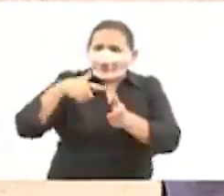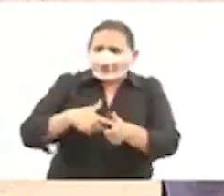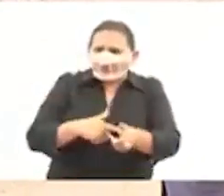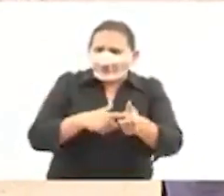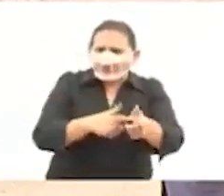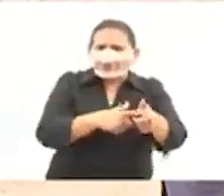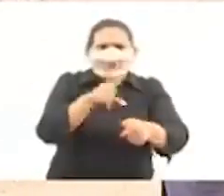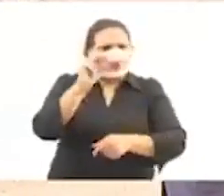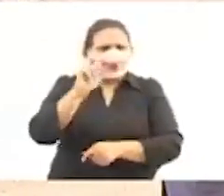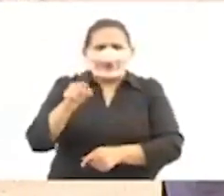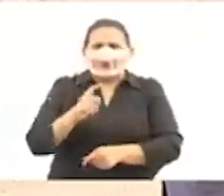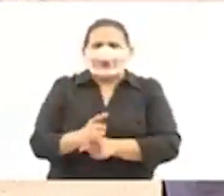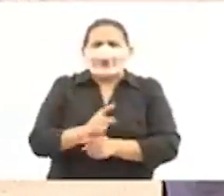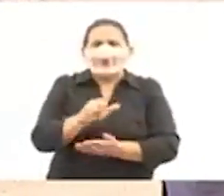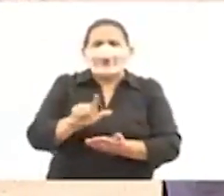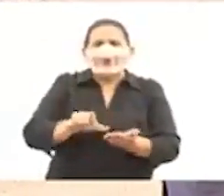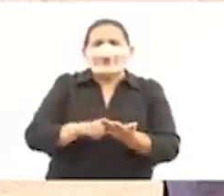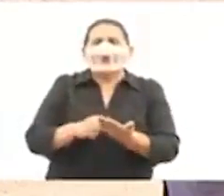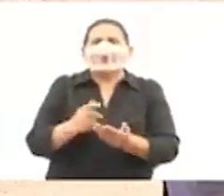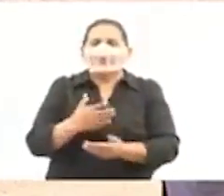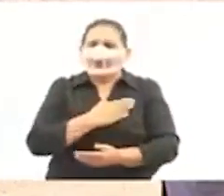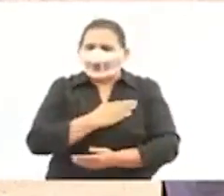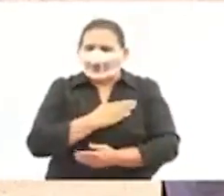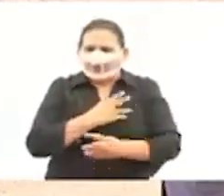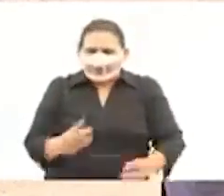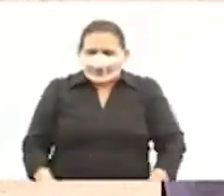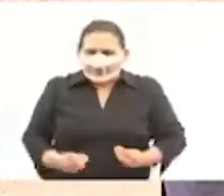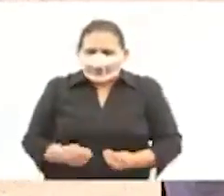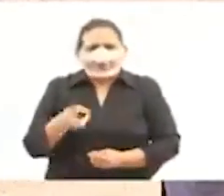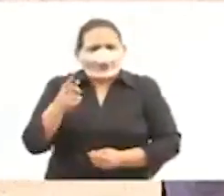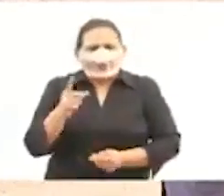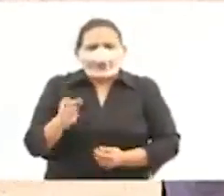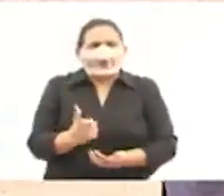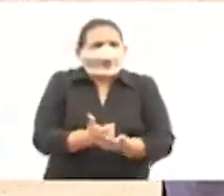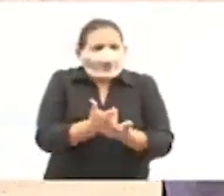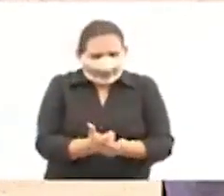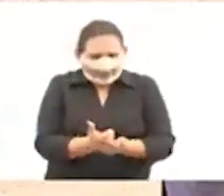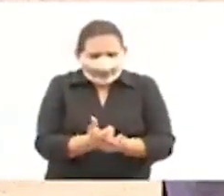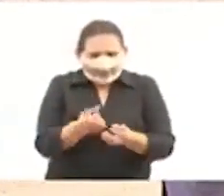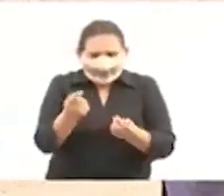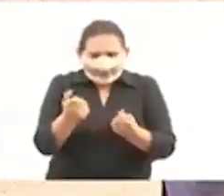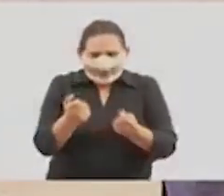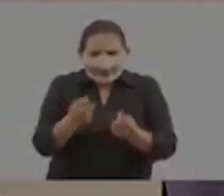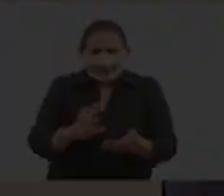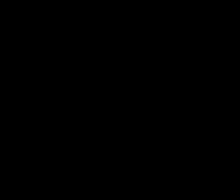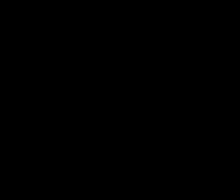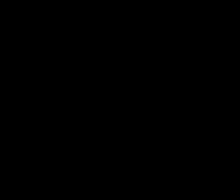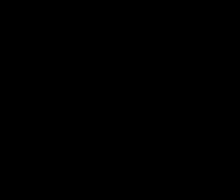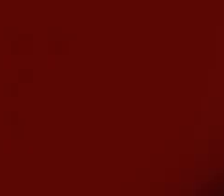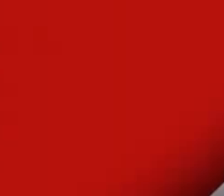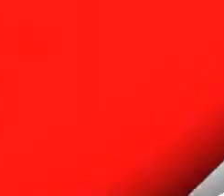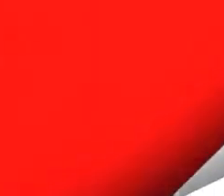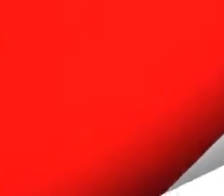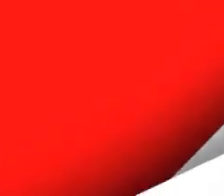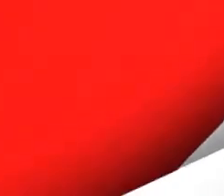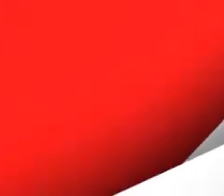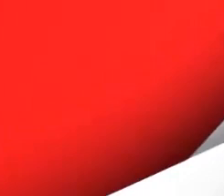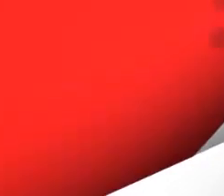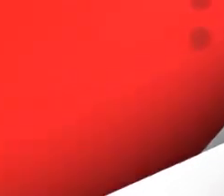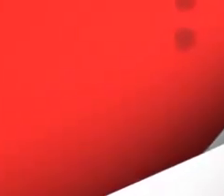siendo no solamente un gran lugar para vivir sino también un gran lugar para invertir muchísimas gracias y muy buenos días